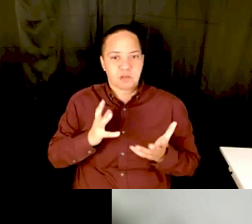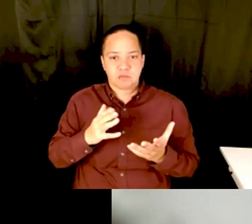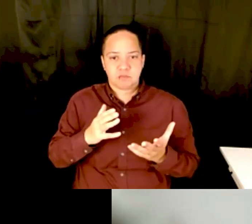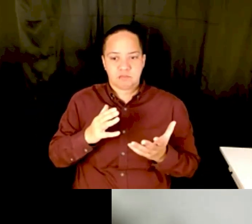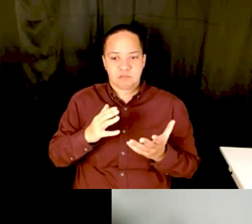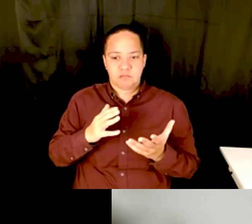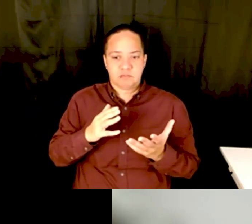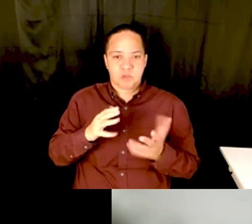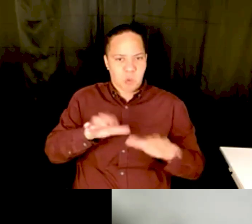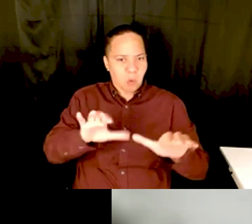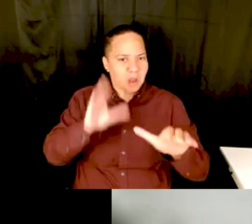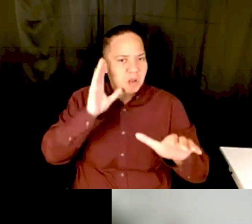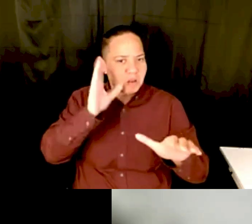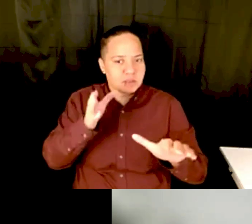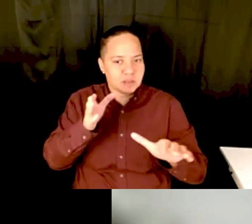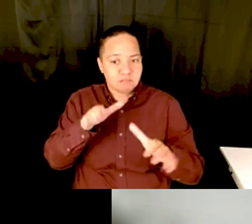hace.